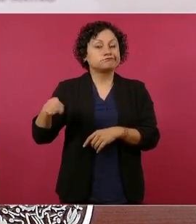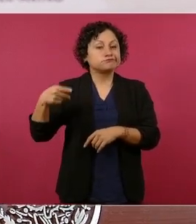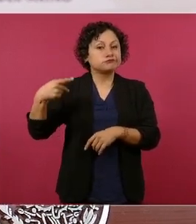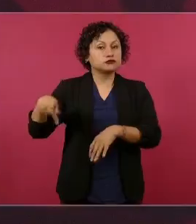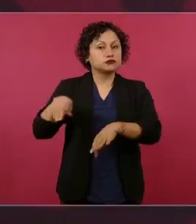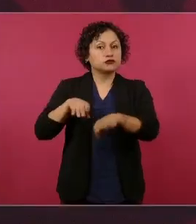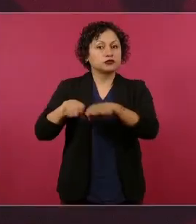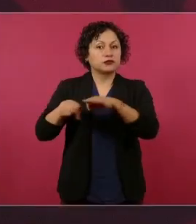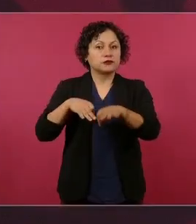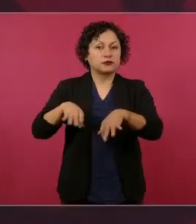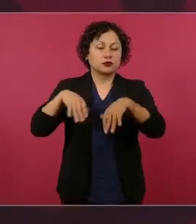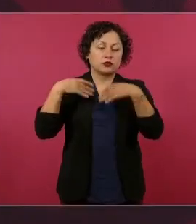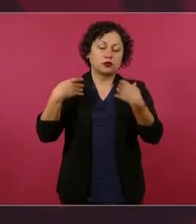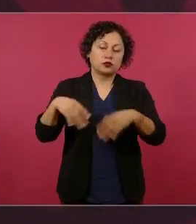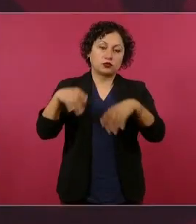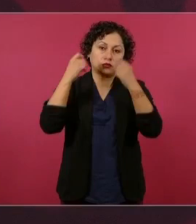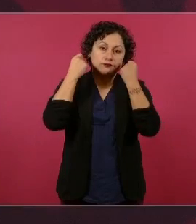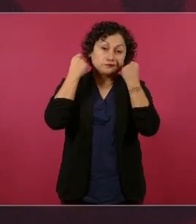excepcional,